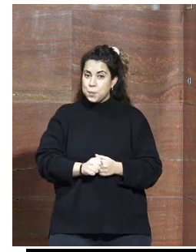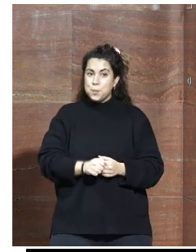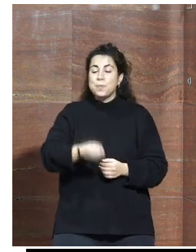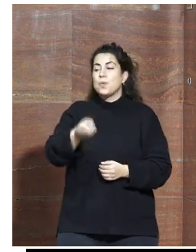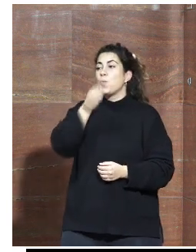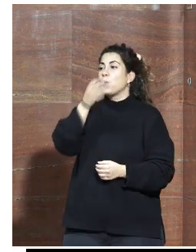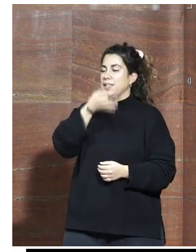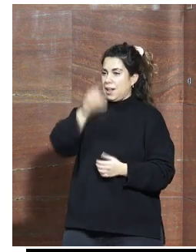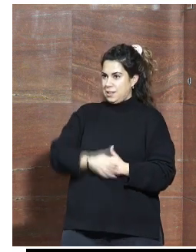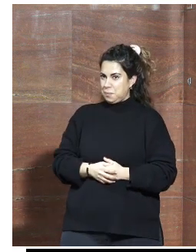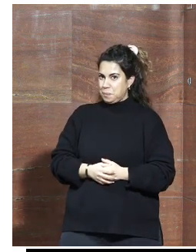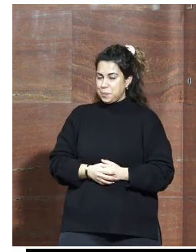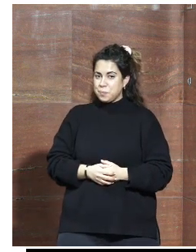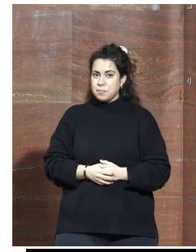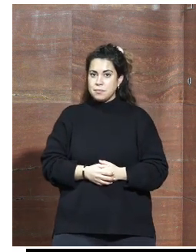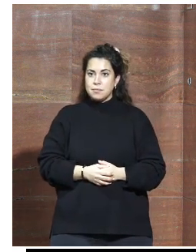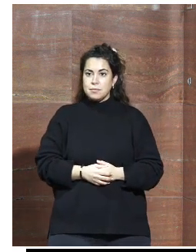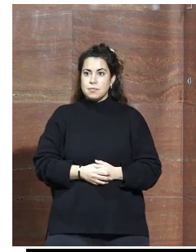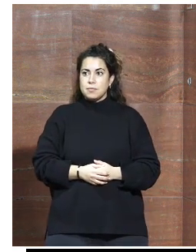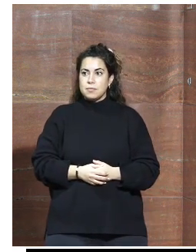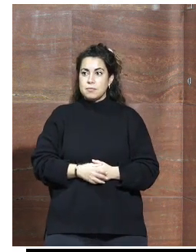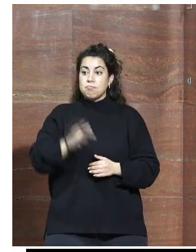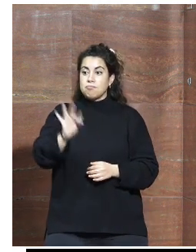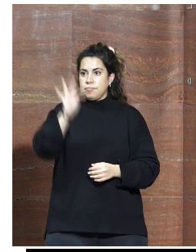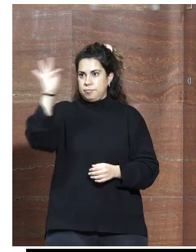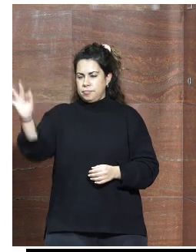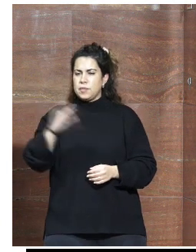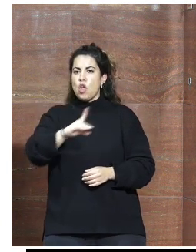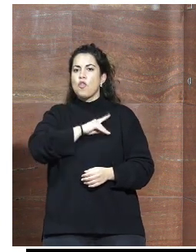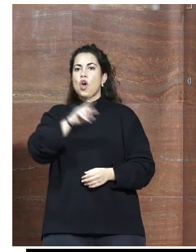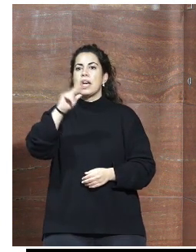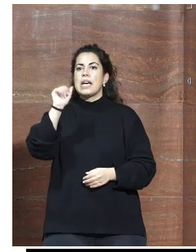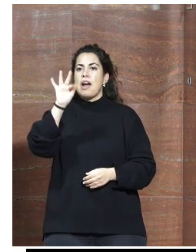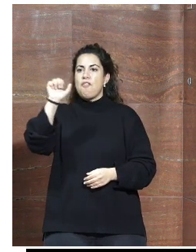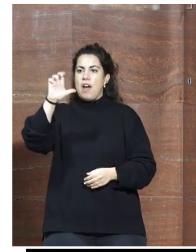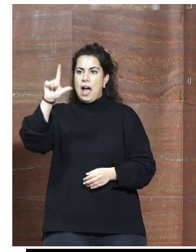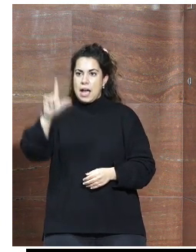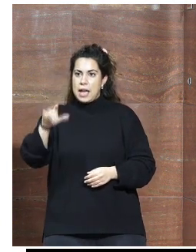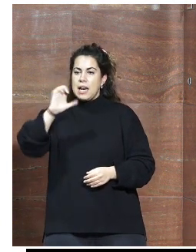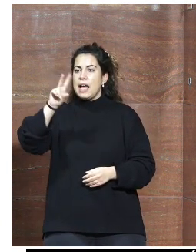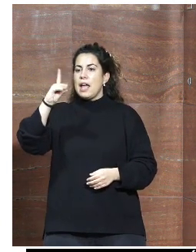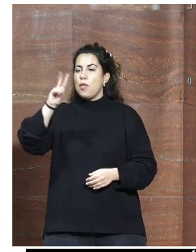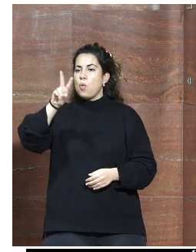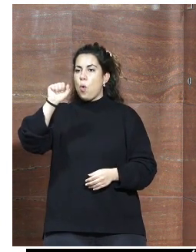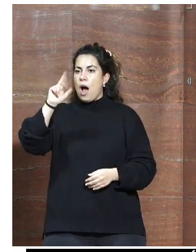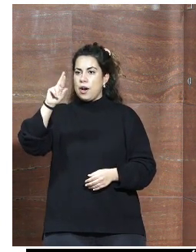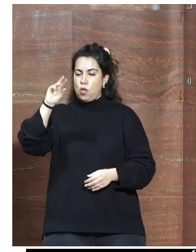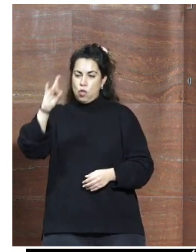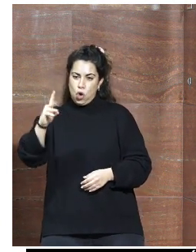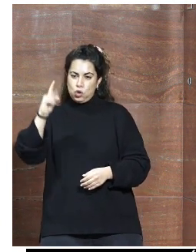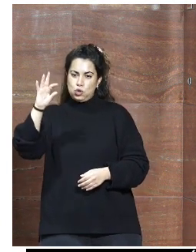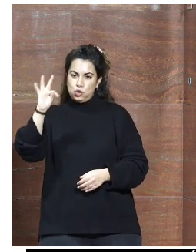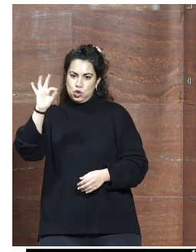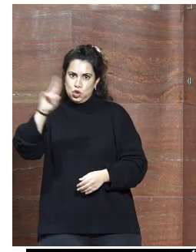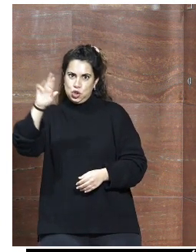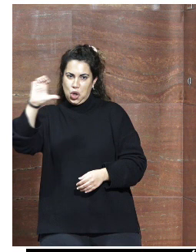Buenas tardes. Y contamos también con don Rafael Eduardo Reyes Torres, que es doctor arquitecto por